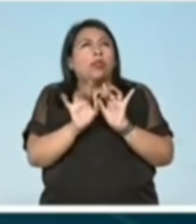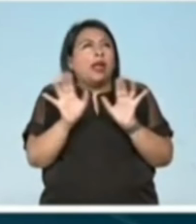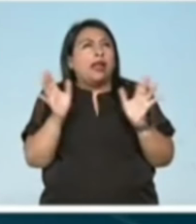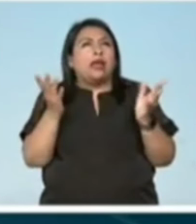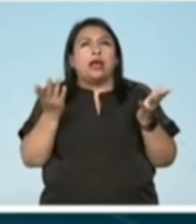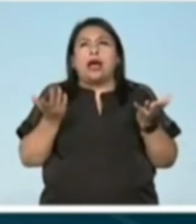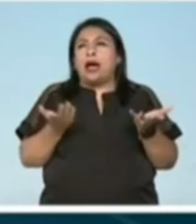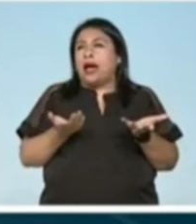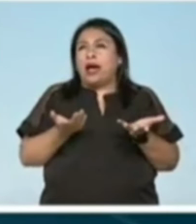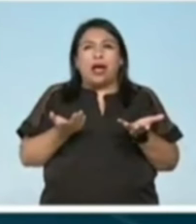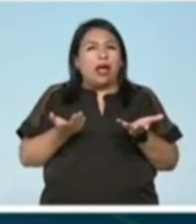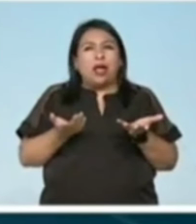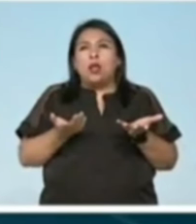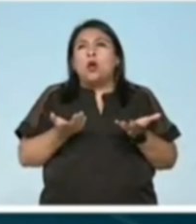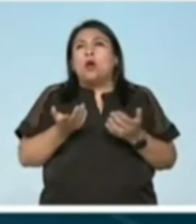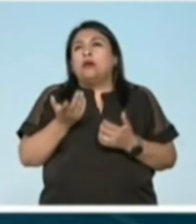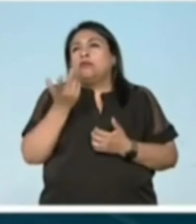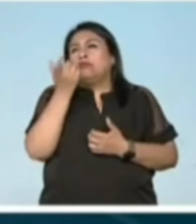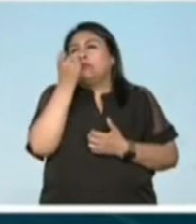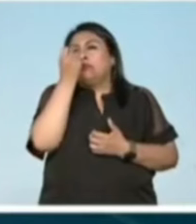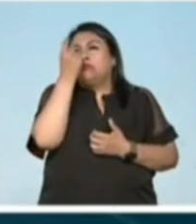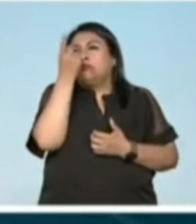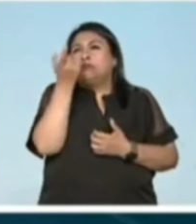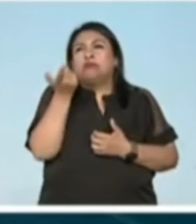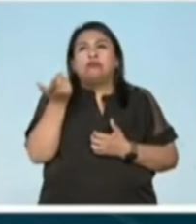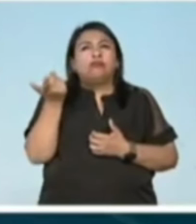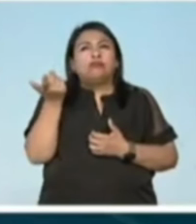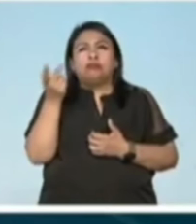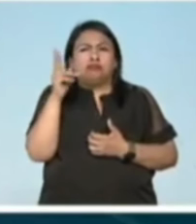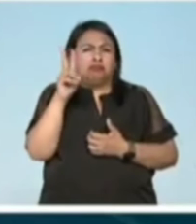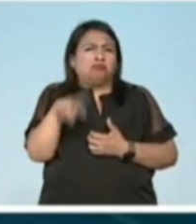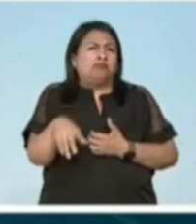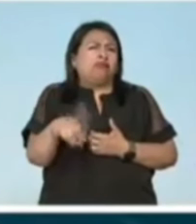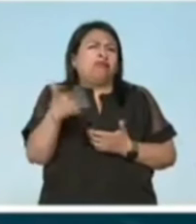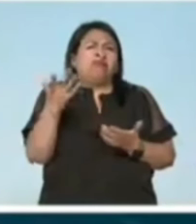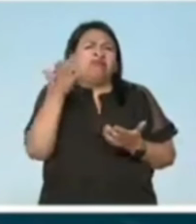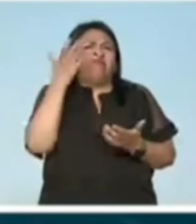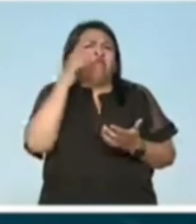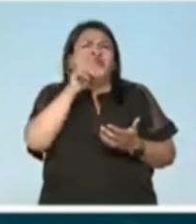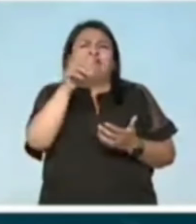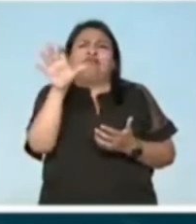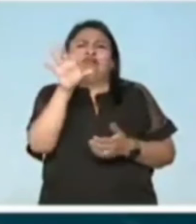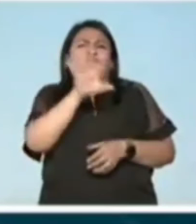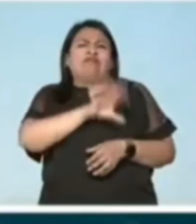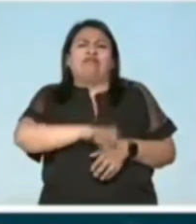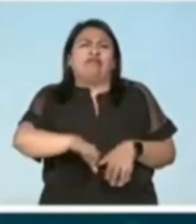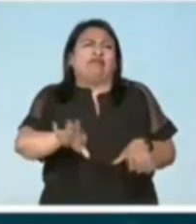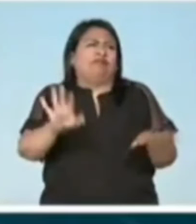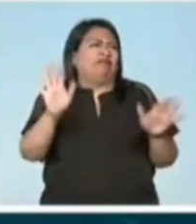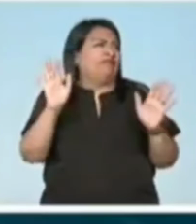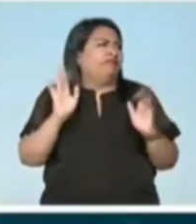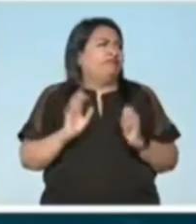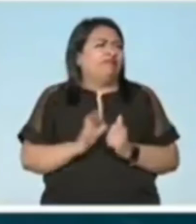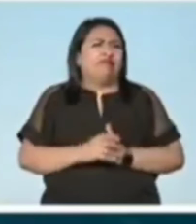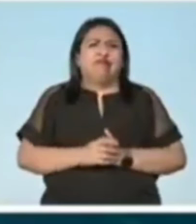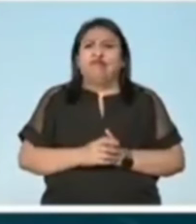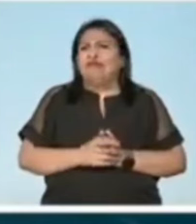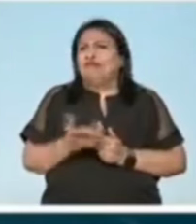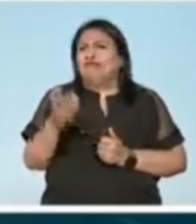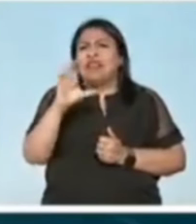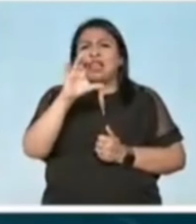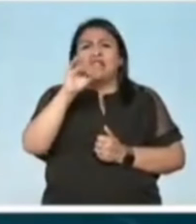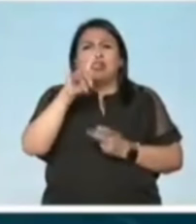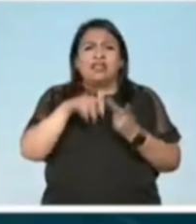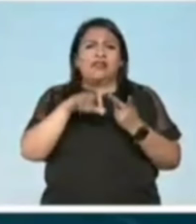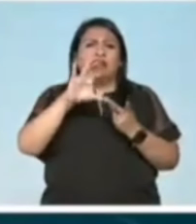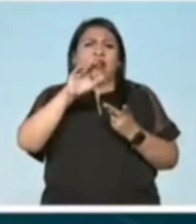era no un autor como que era bastante populacho y le encantaba, no sé,